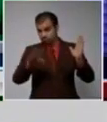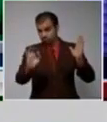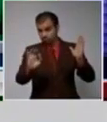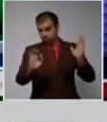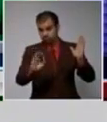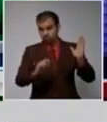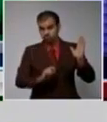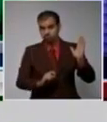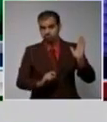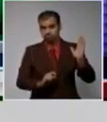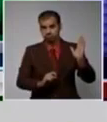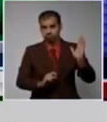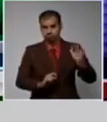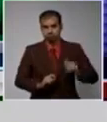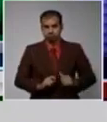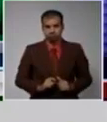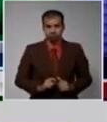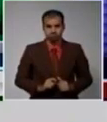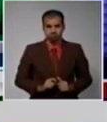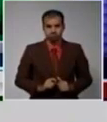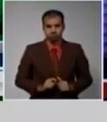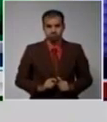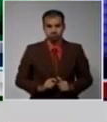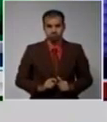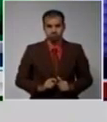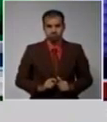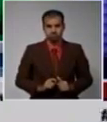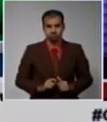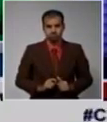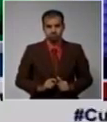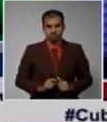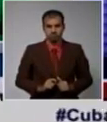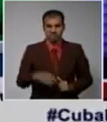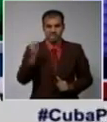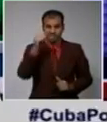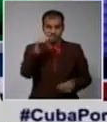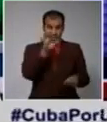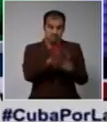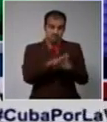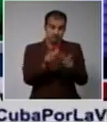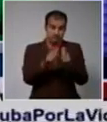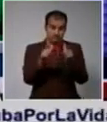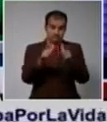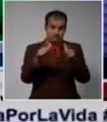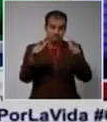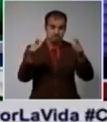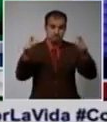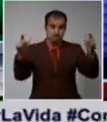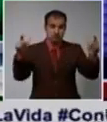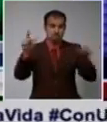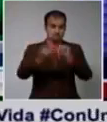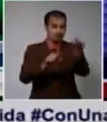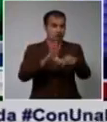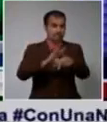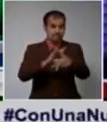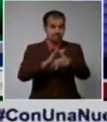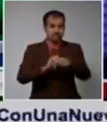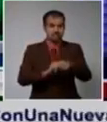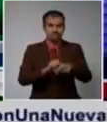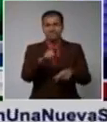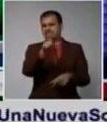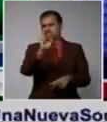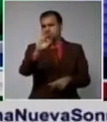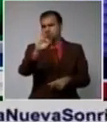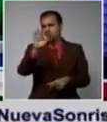periodo en el cual se viene produciendo el incremento en el número de casos, el 18,5% de todas